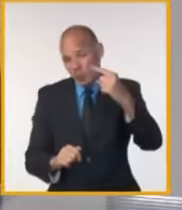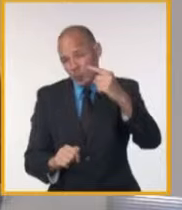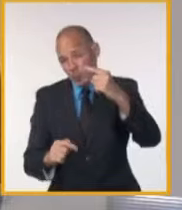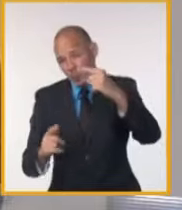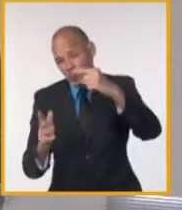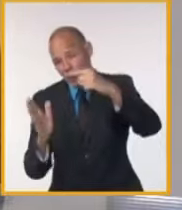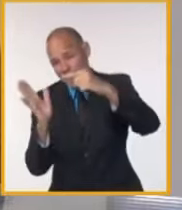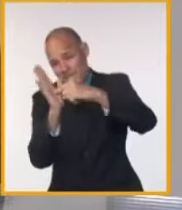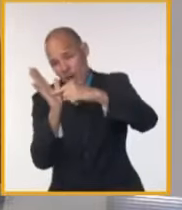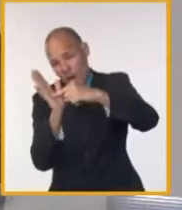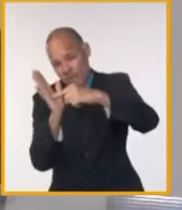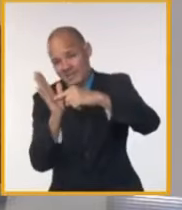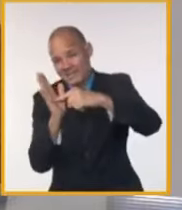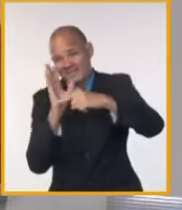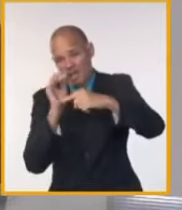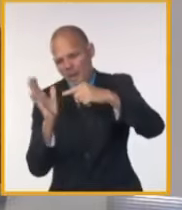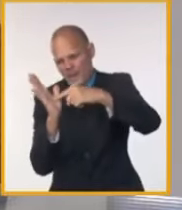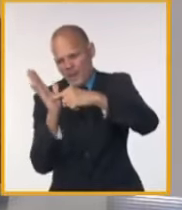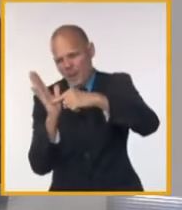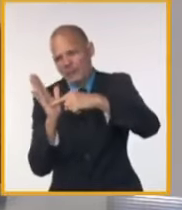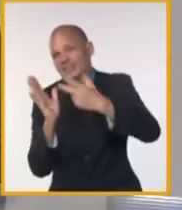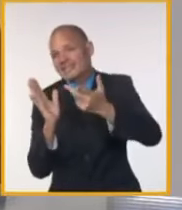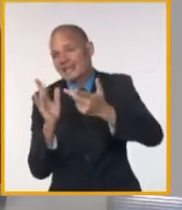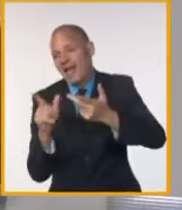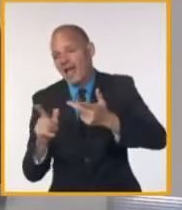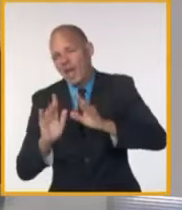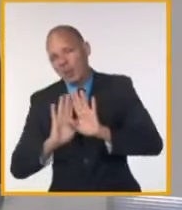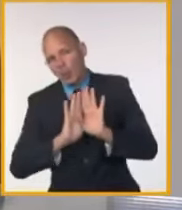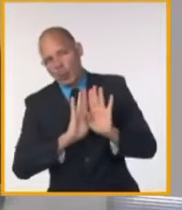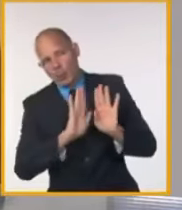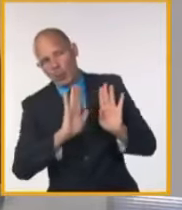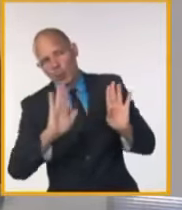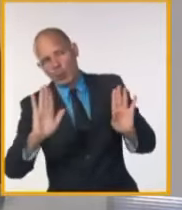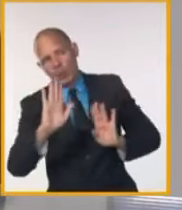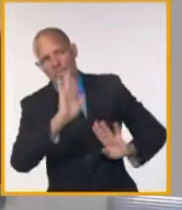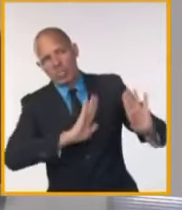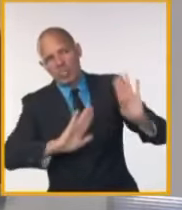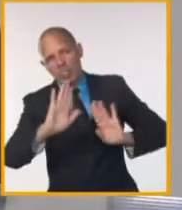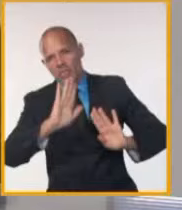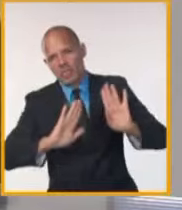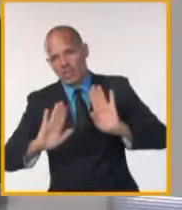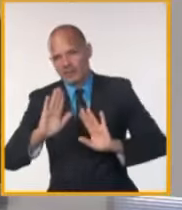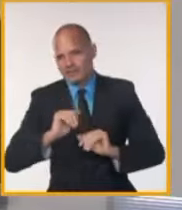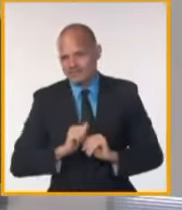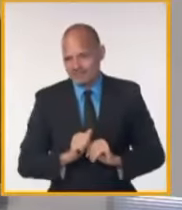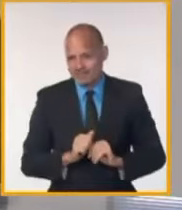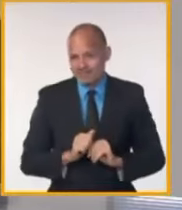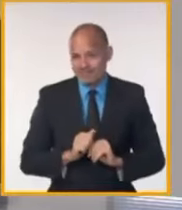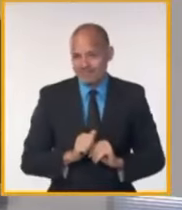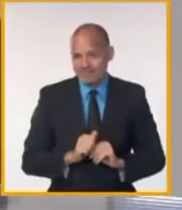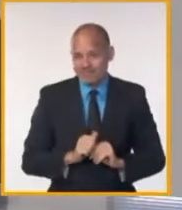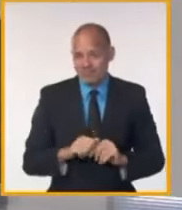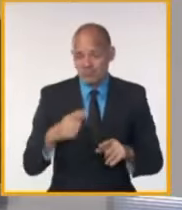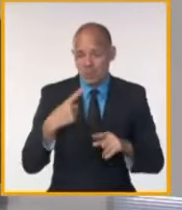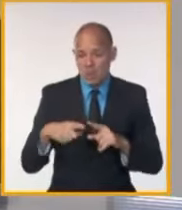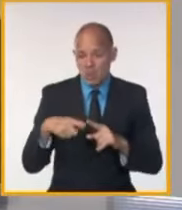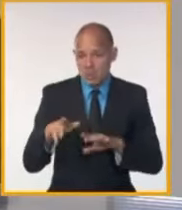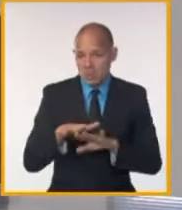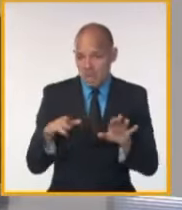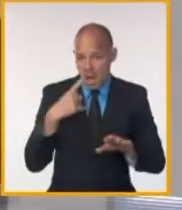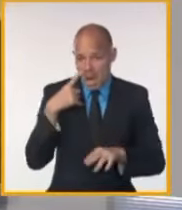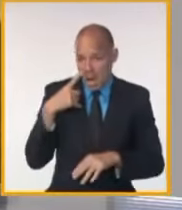lanzado Irán contra Israel que por además demostró la ineficacia del sistema de defensa antimisil israelí